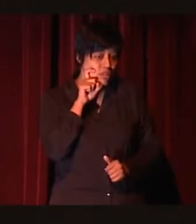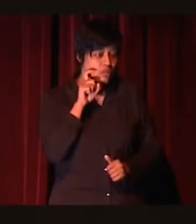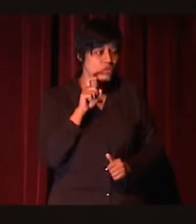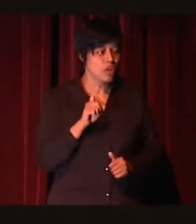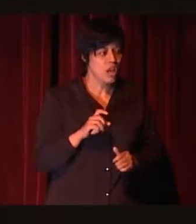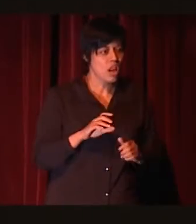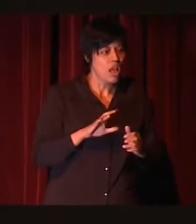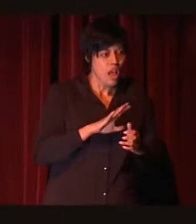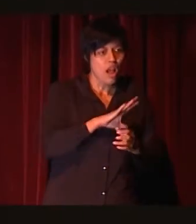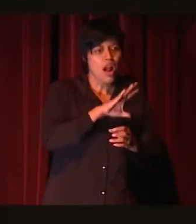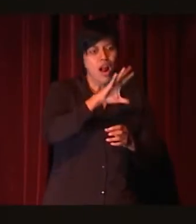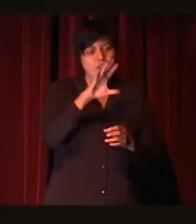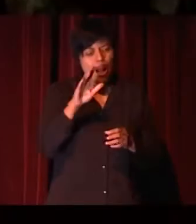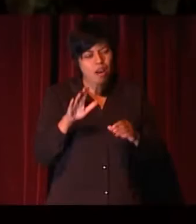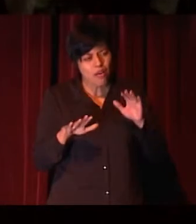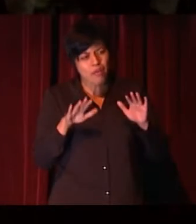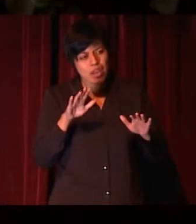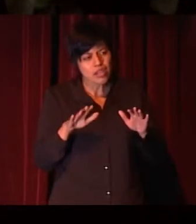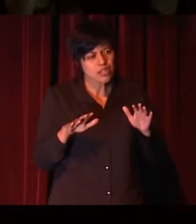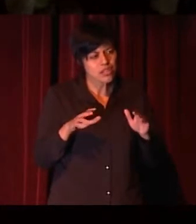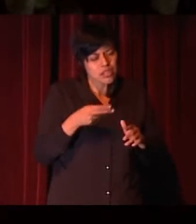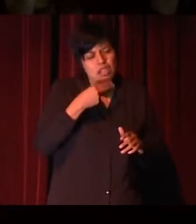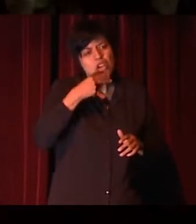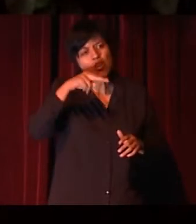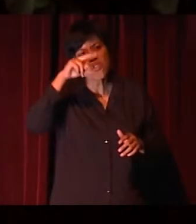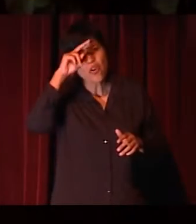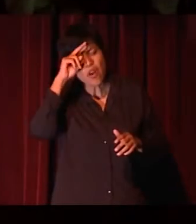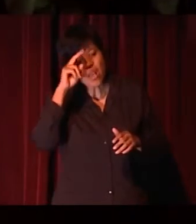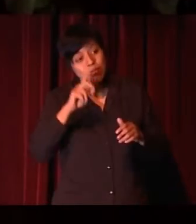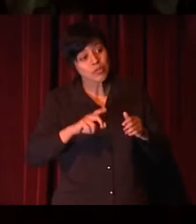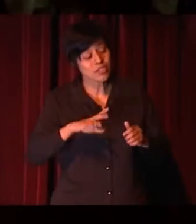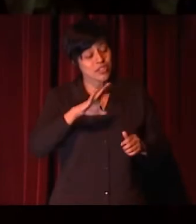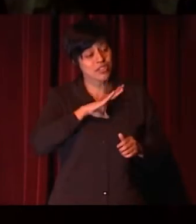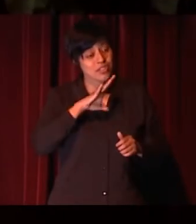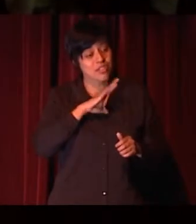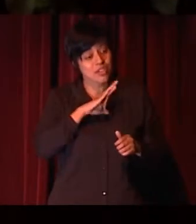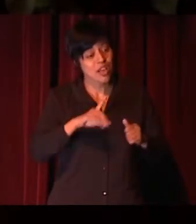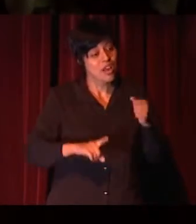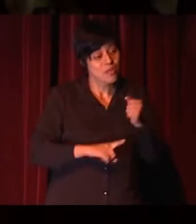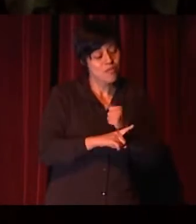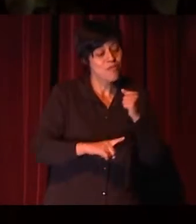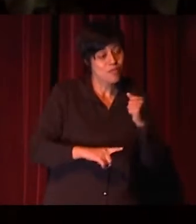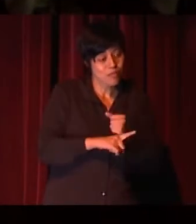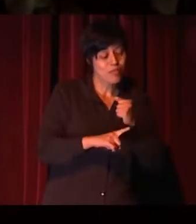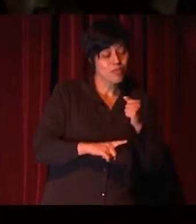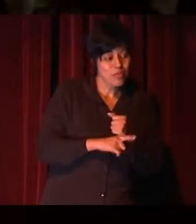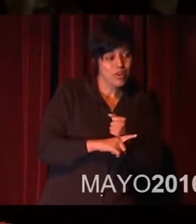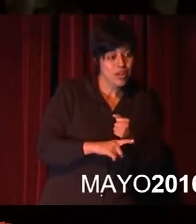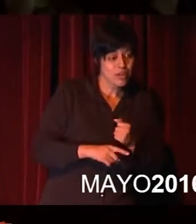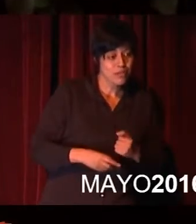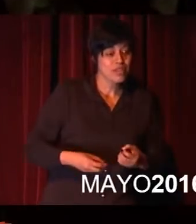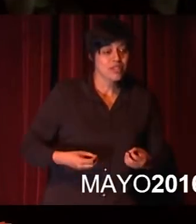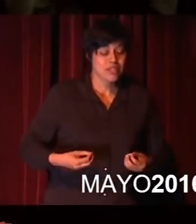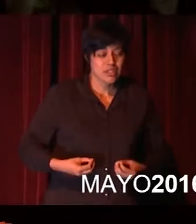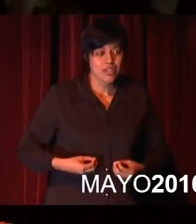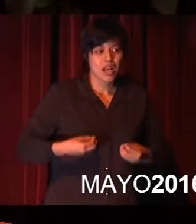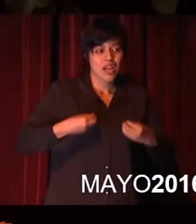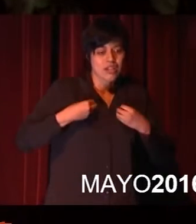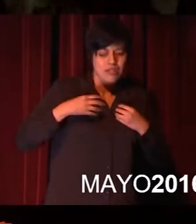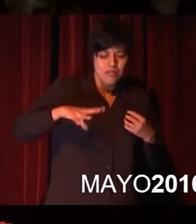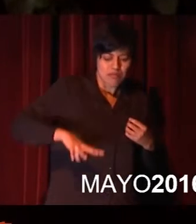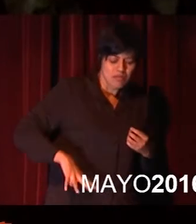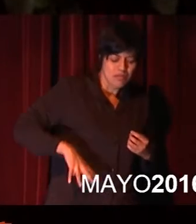completamente ignorantes a que sentados entre nosotros están las estadísticas que leemos están sobrevivientes están